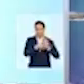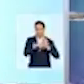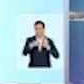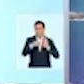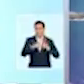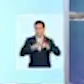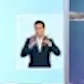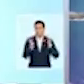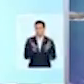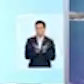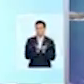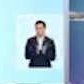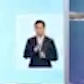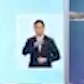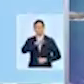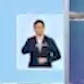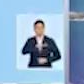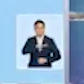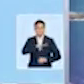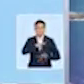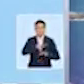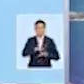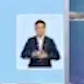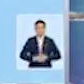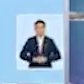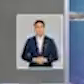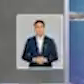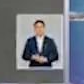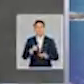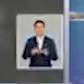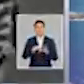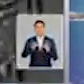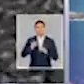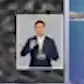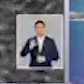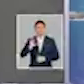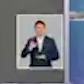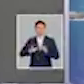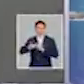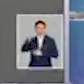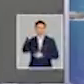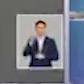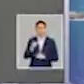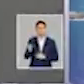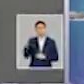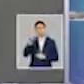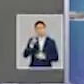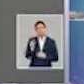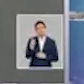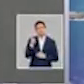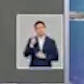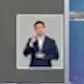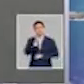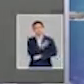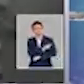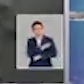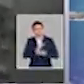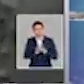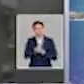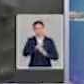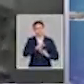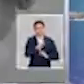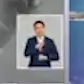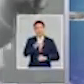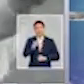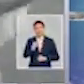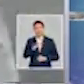nudillos y queda libre la palma de la mano, que es la que utilizamos para Muy buena técnica. apretar, para Sí. dar la mano, para tomar cosas y